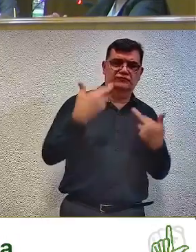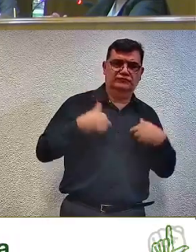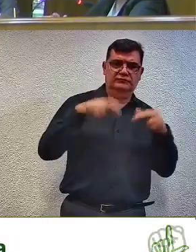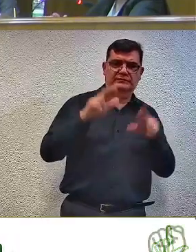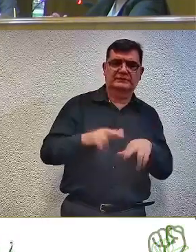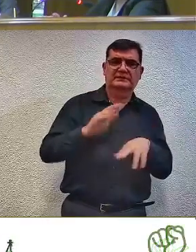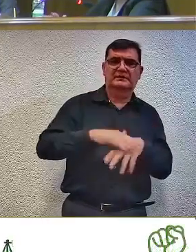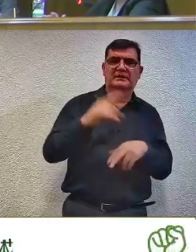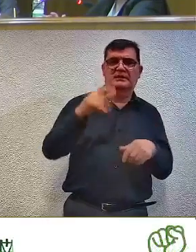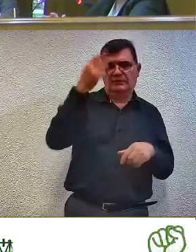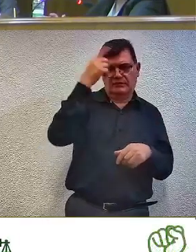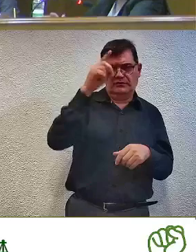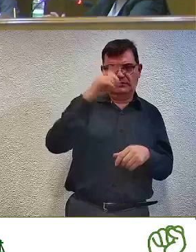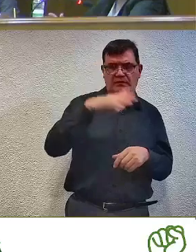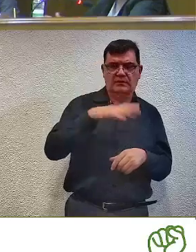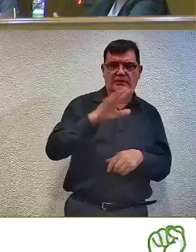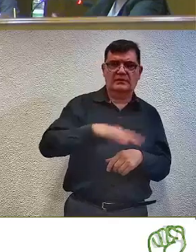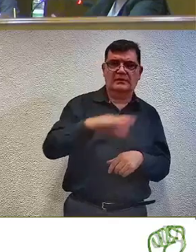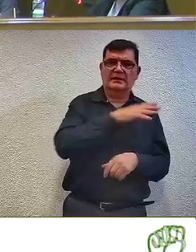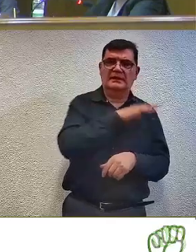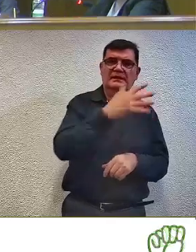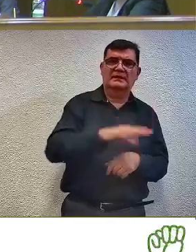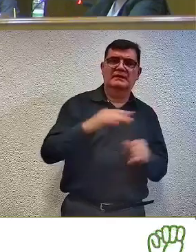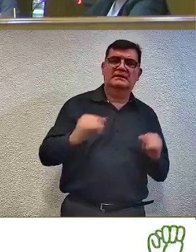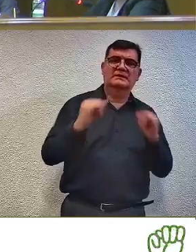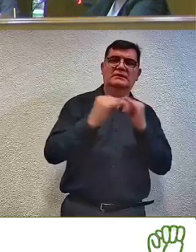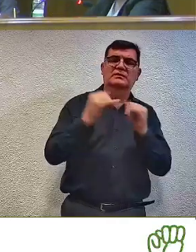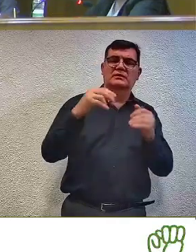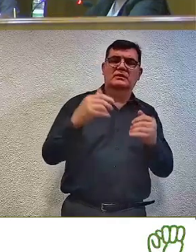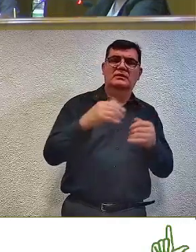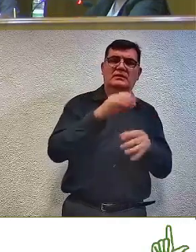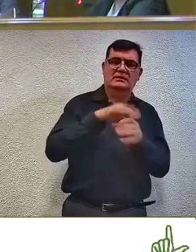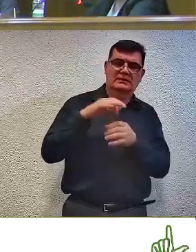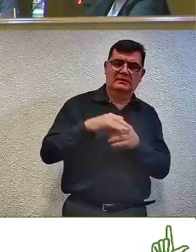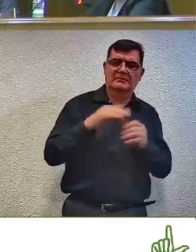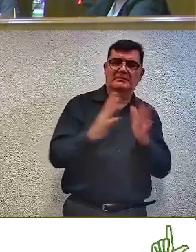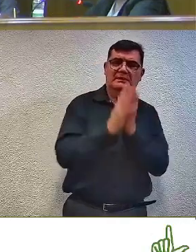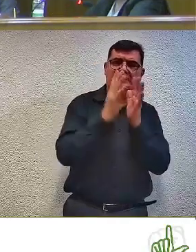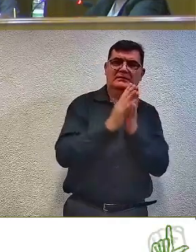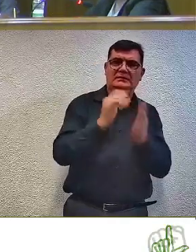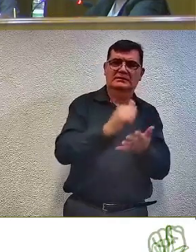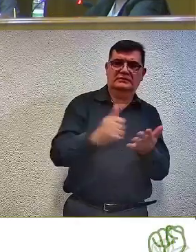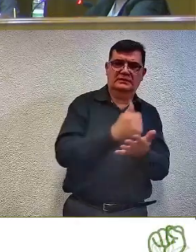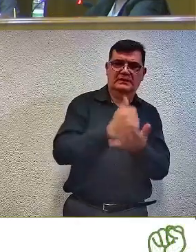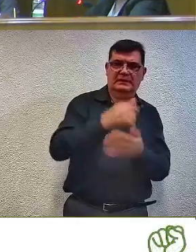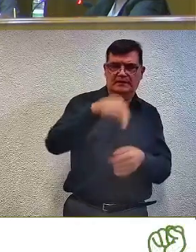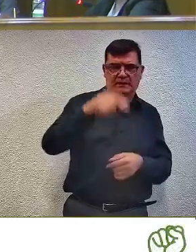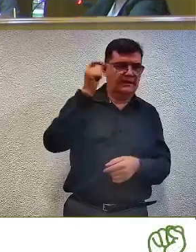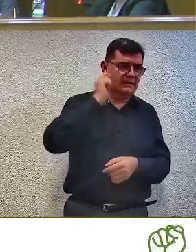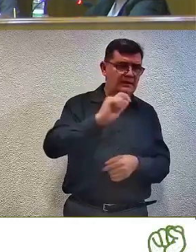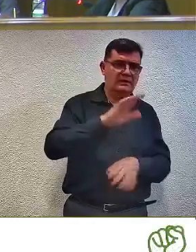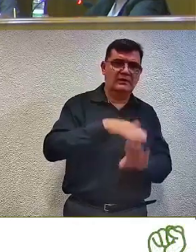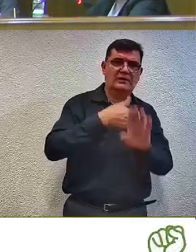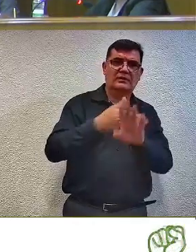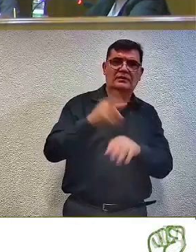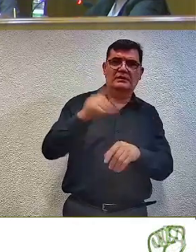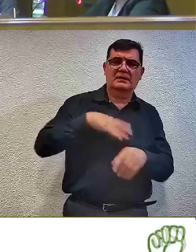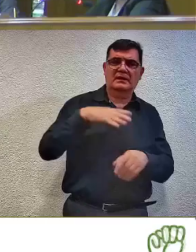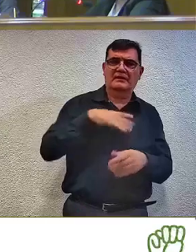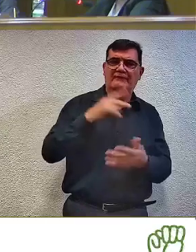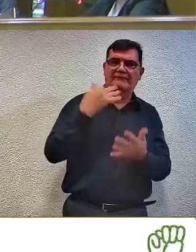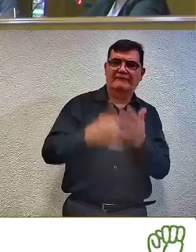representante propietario ante el Consejo General del Instituto Electoral y de Participación Ciudadana del Estado de Guerrero en contra de la omisión de la